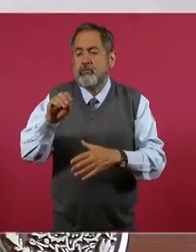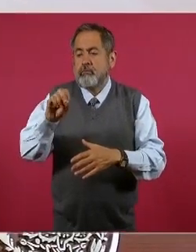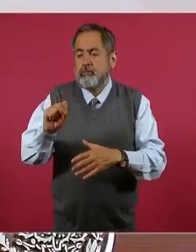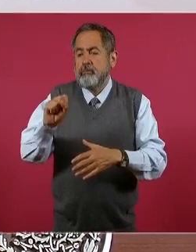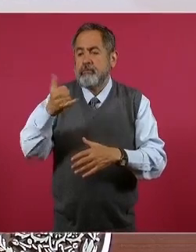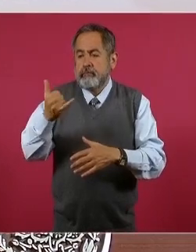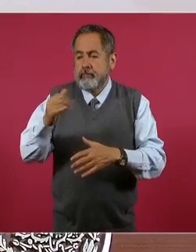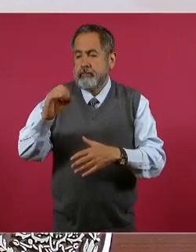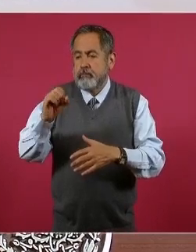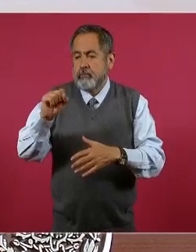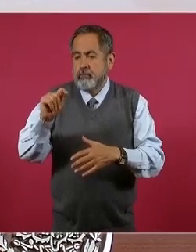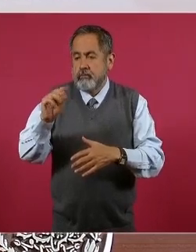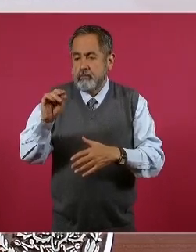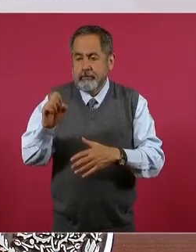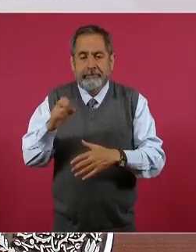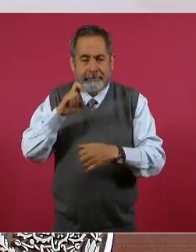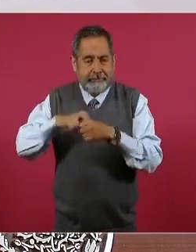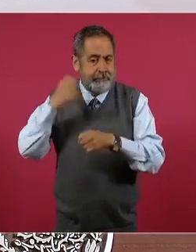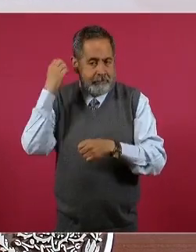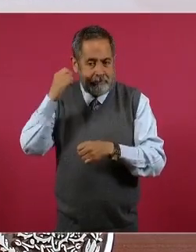Oaxaca.